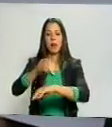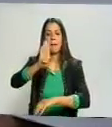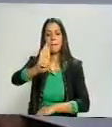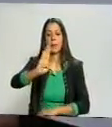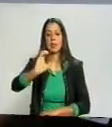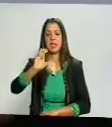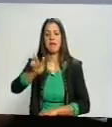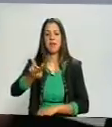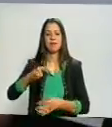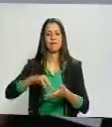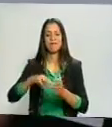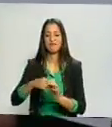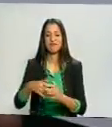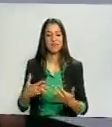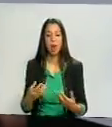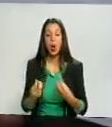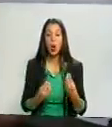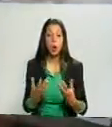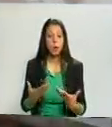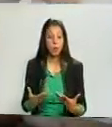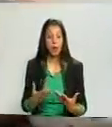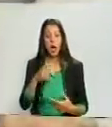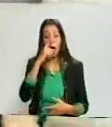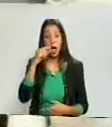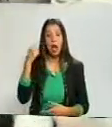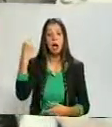Eso lo hemos logrado en el año